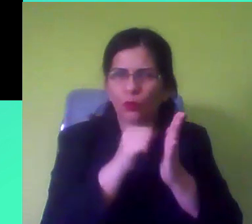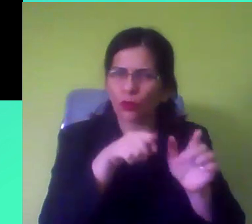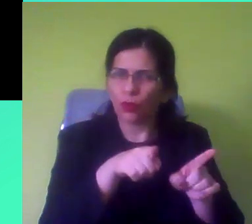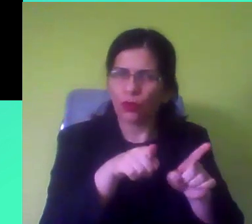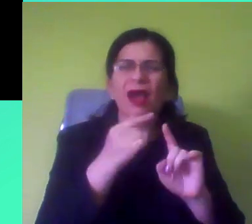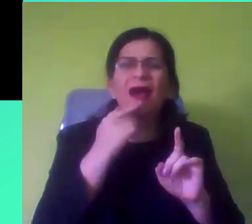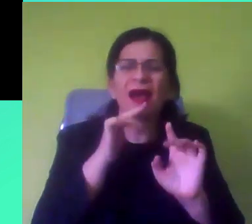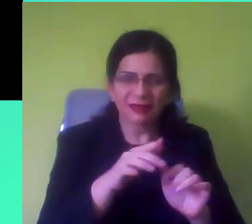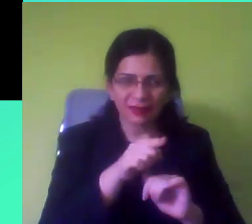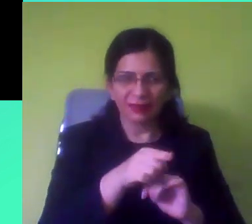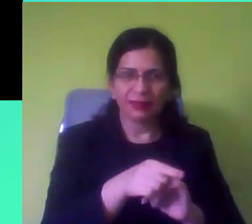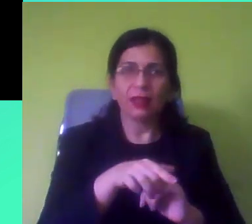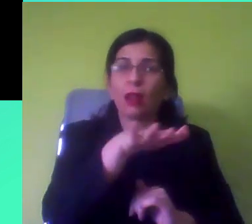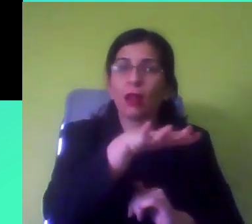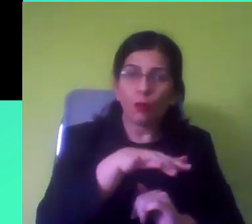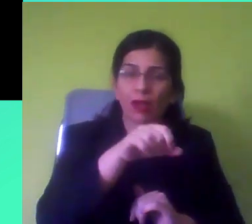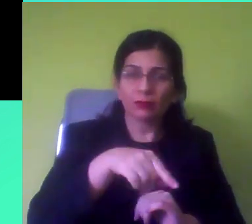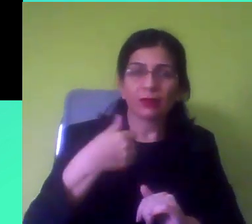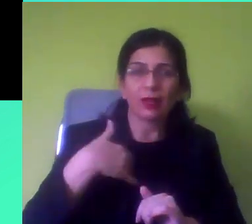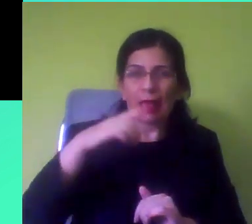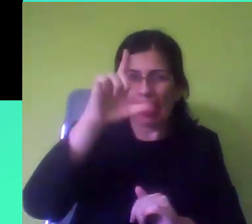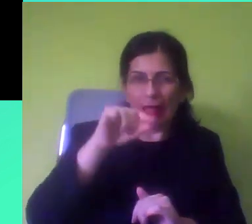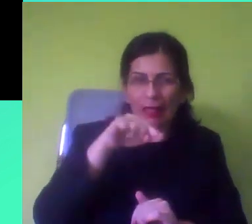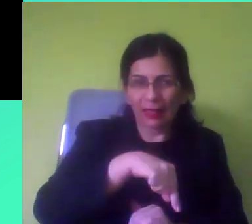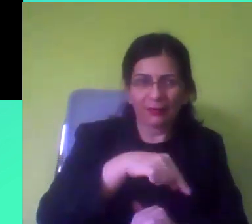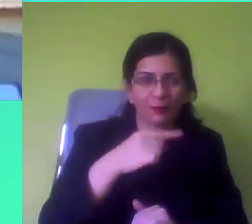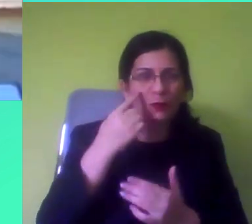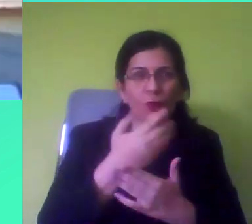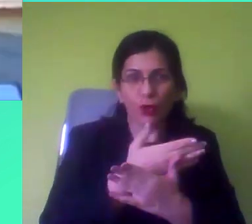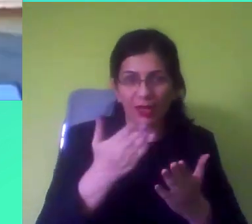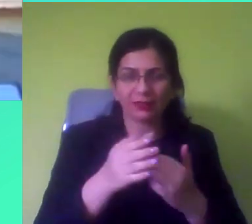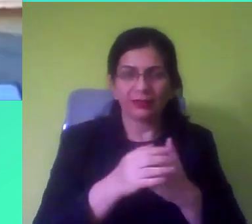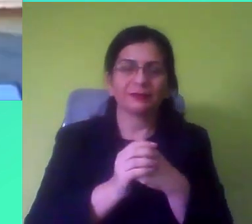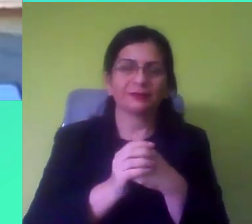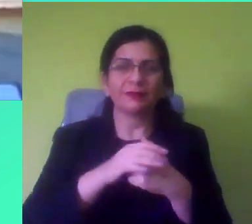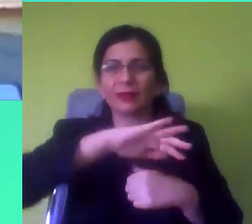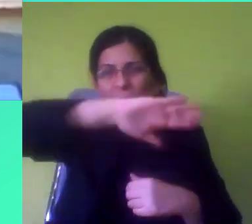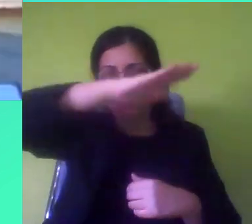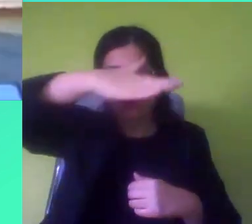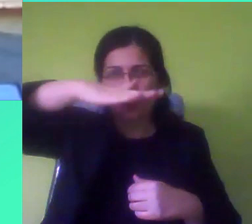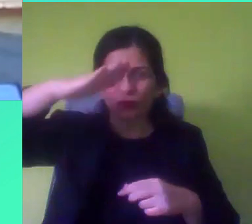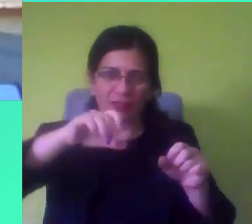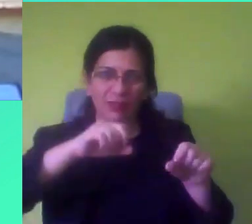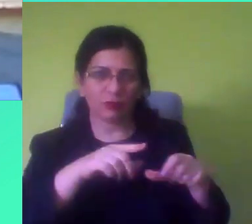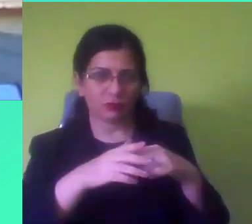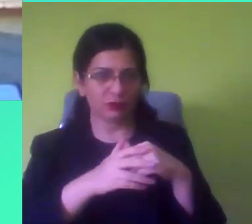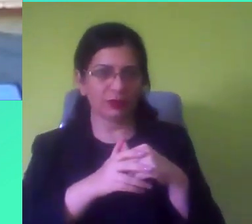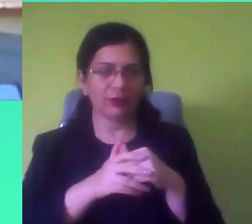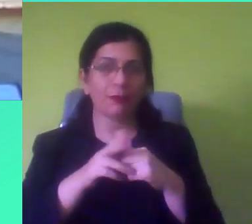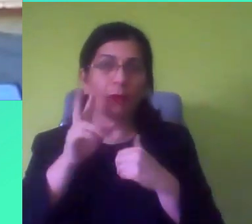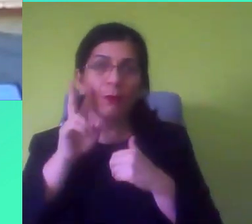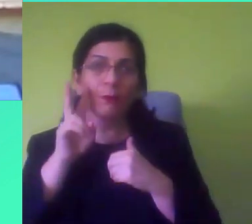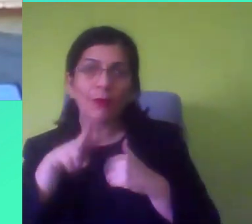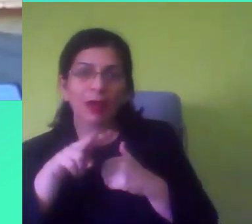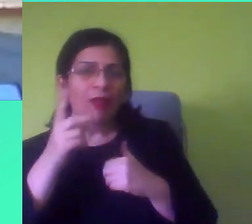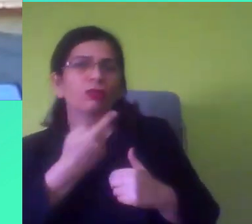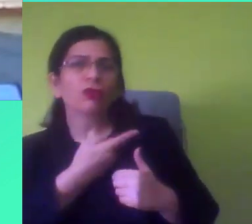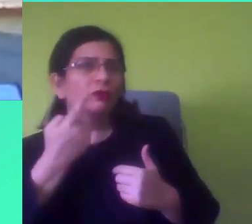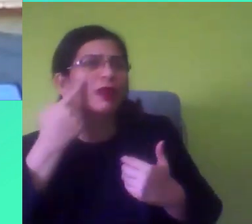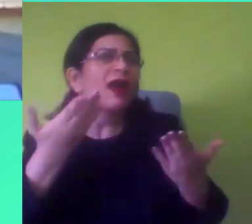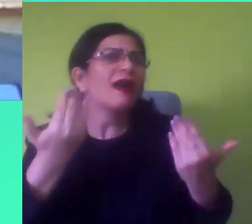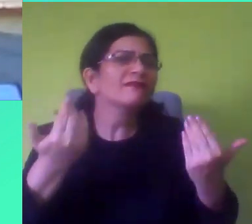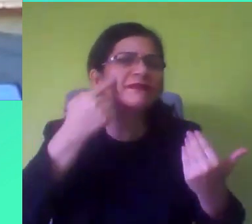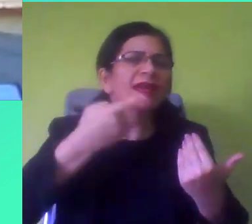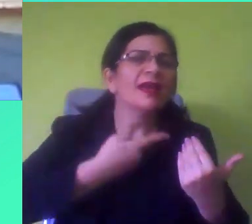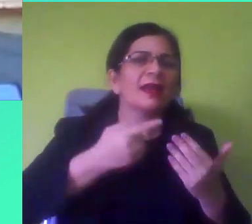escombro en los Andes desérticos de Argentina, y podemos ver que no hay hielo expuesto en